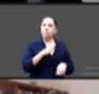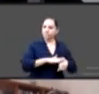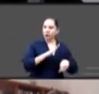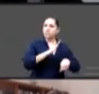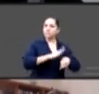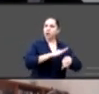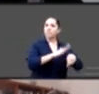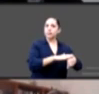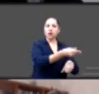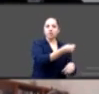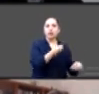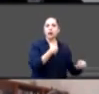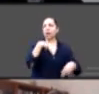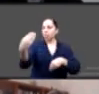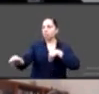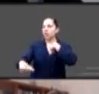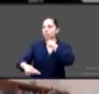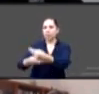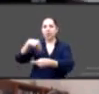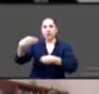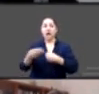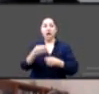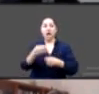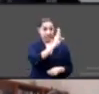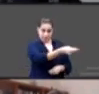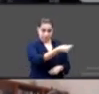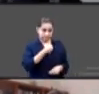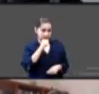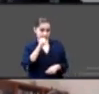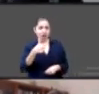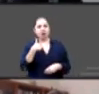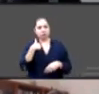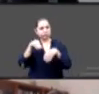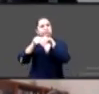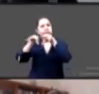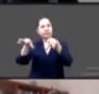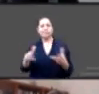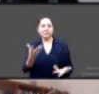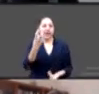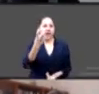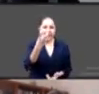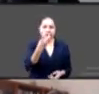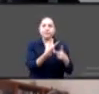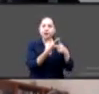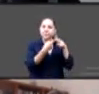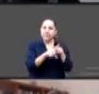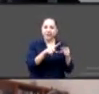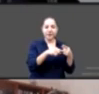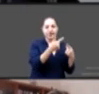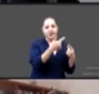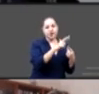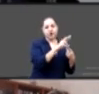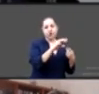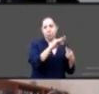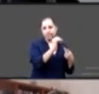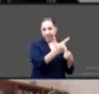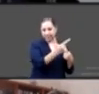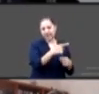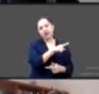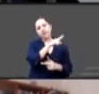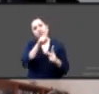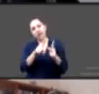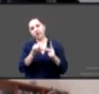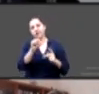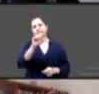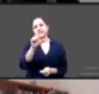claro. Inician el proceso de grooming porque está íntimamente relacionado con el sexting y la sextorsión. Te dicen, envíame una imagen, yo